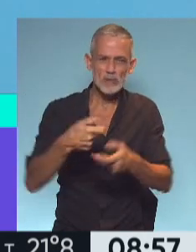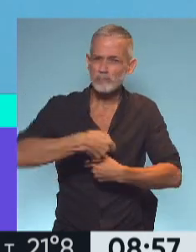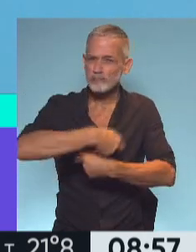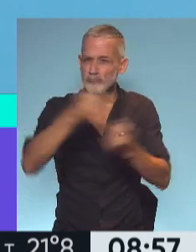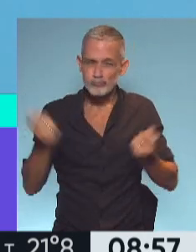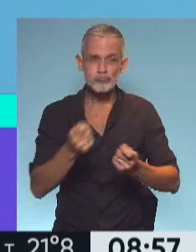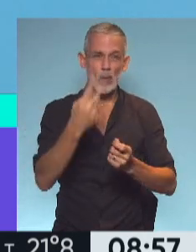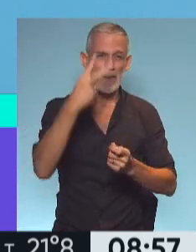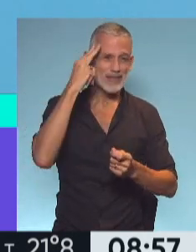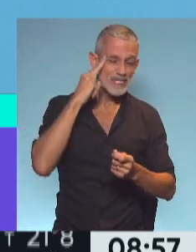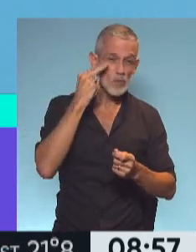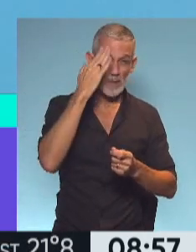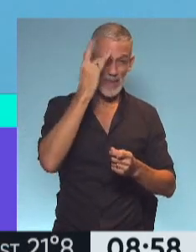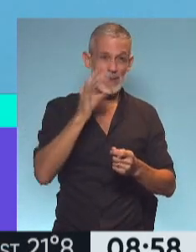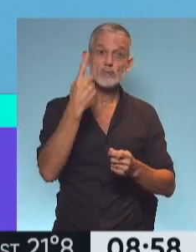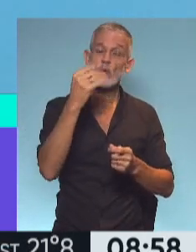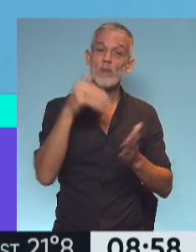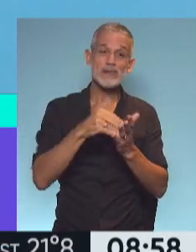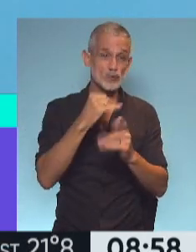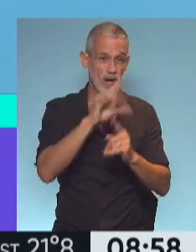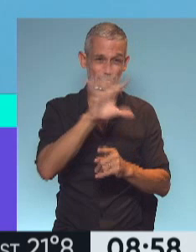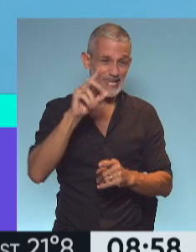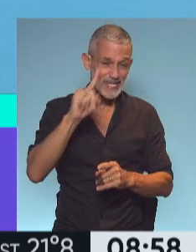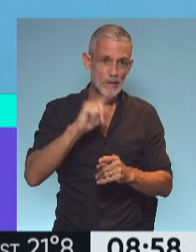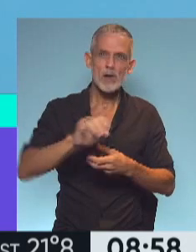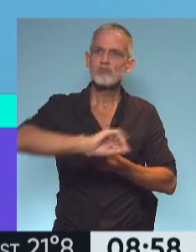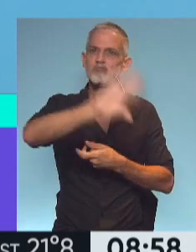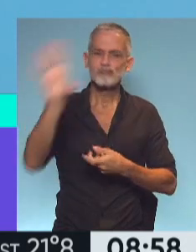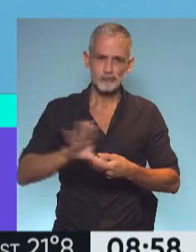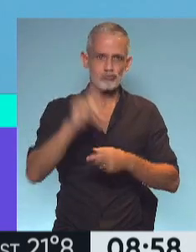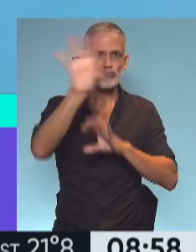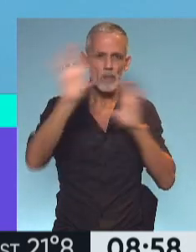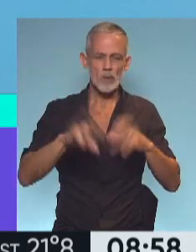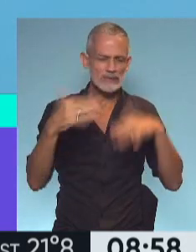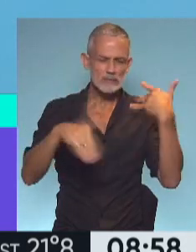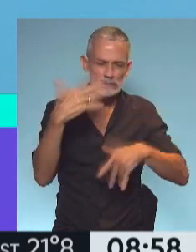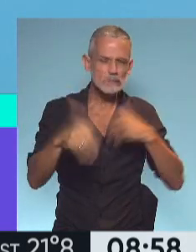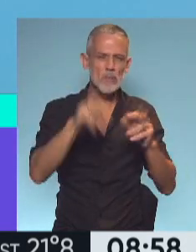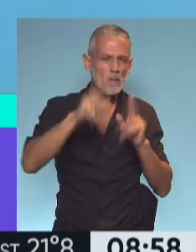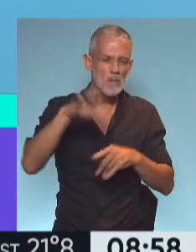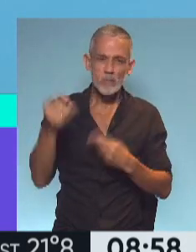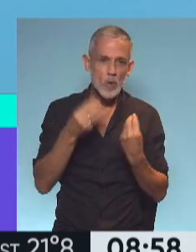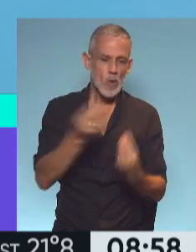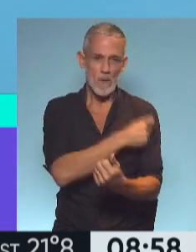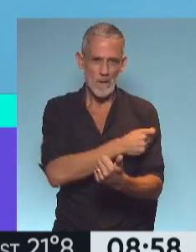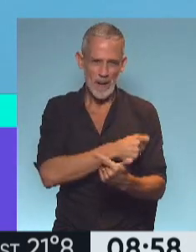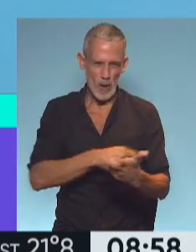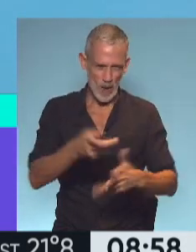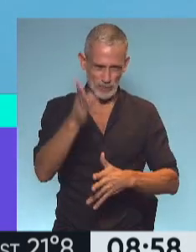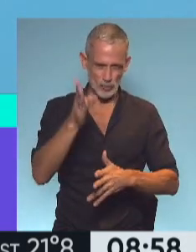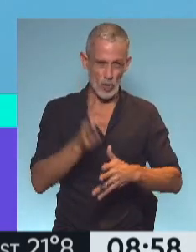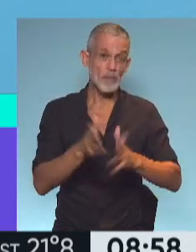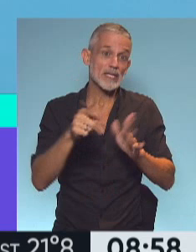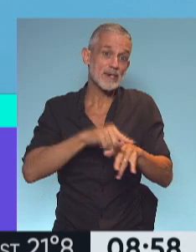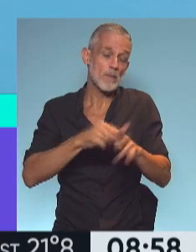distribuido desde el 29 de marzo 1,5 millones a todas las jurisdicciones que están acelerando el proceso de vacunación. Así que estamos